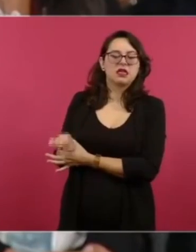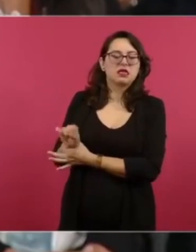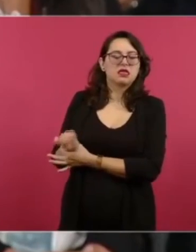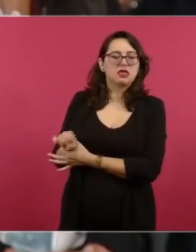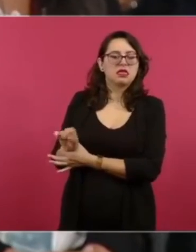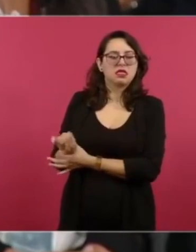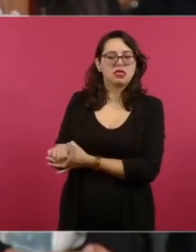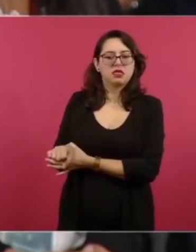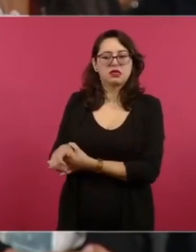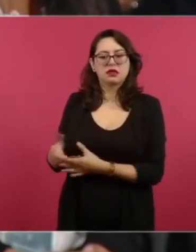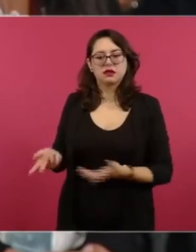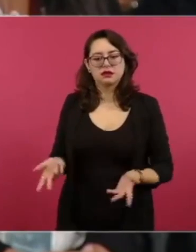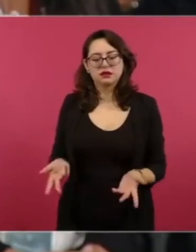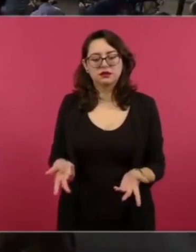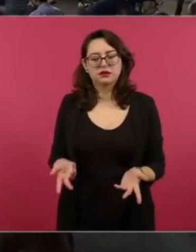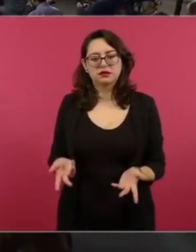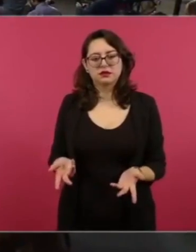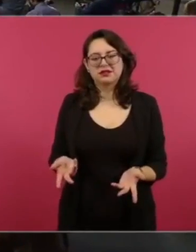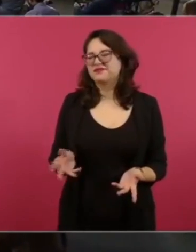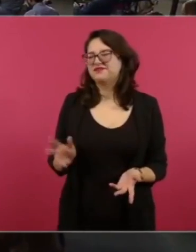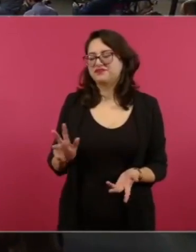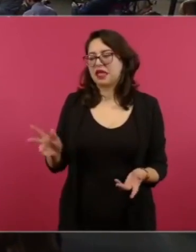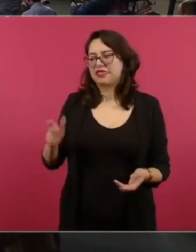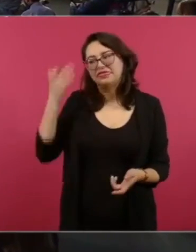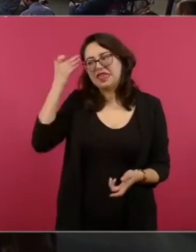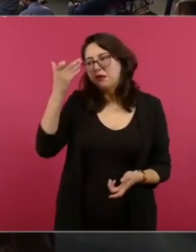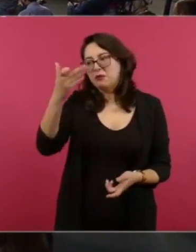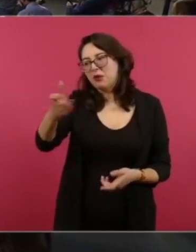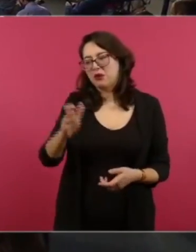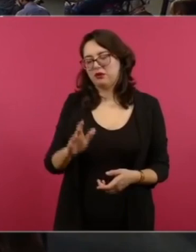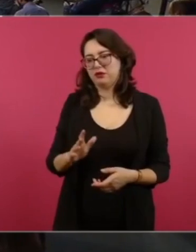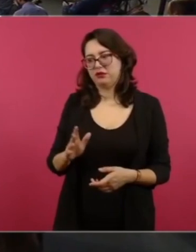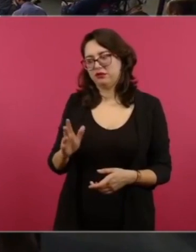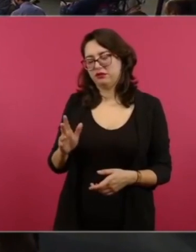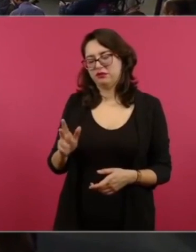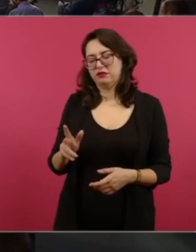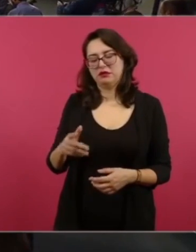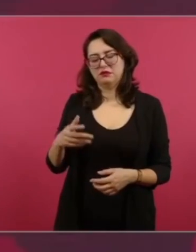Sí. Pero eso… lleva mucho tiempo.